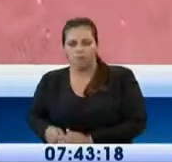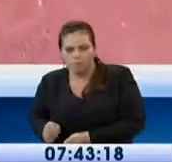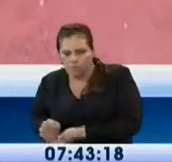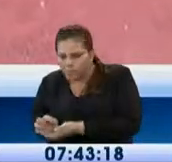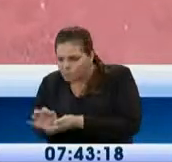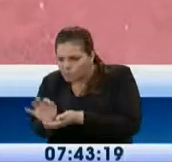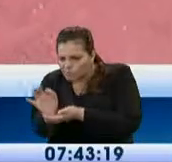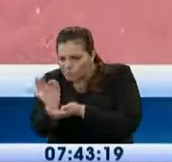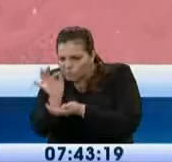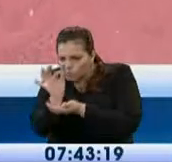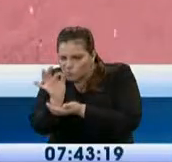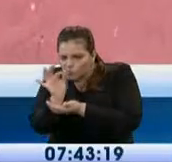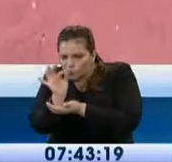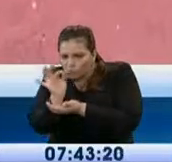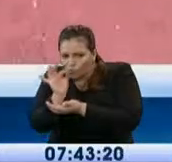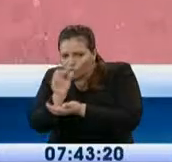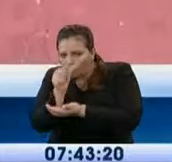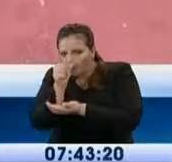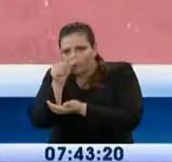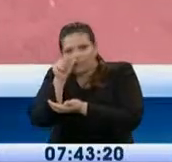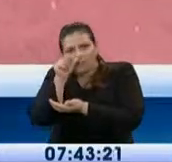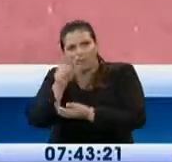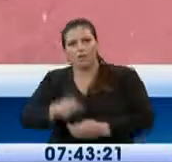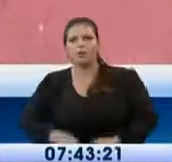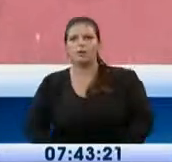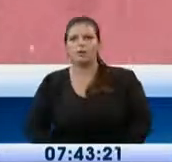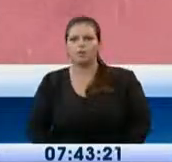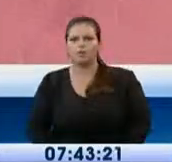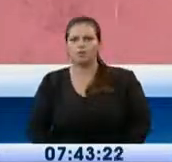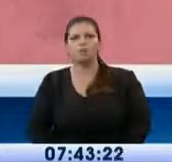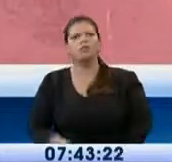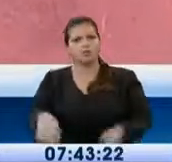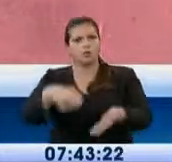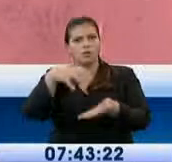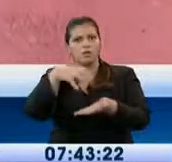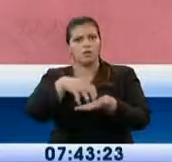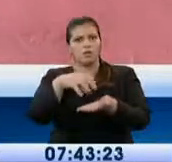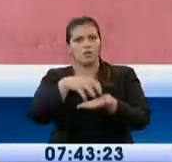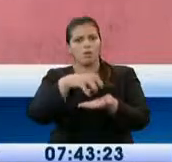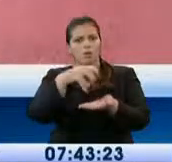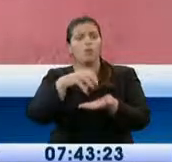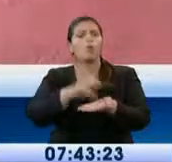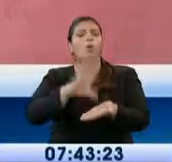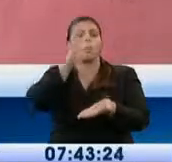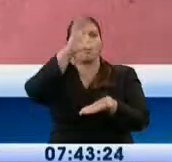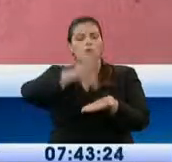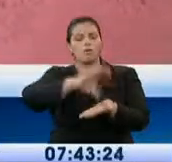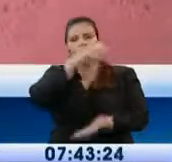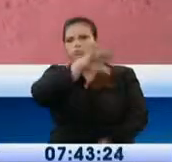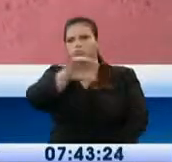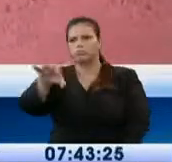los colegios en el centro de la ciudad de Guayaquil, podemos apreciar que existe una especie de agujeros. Dentro de estos